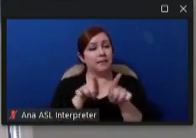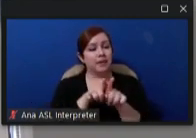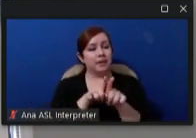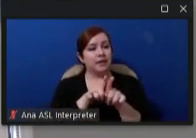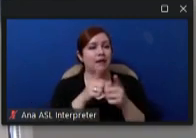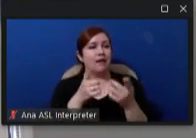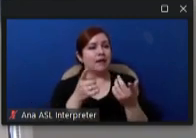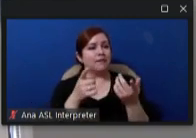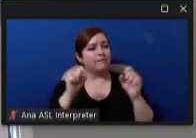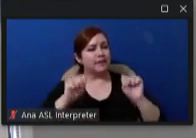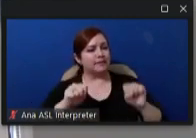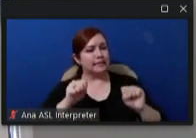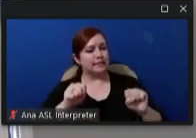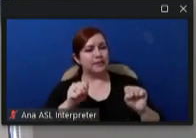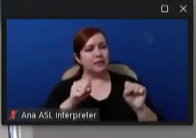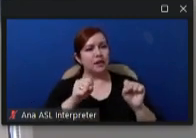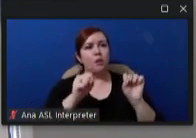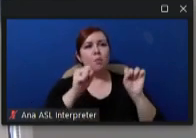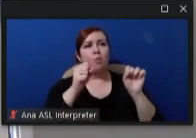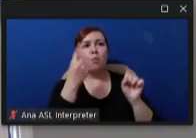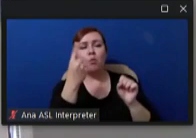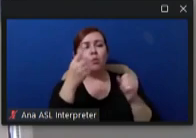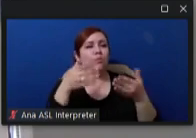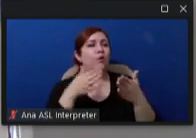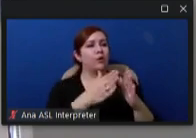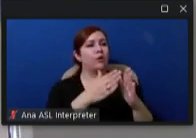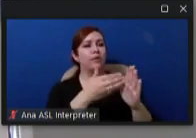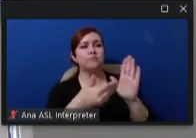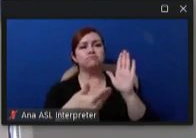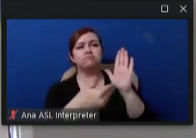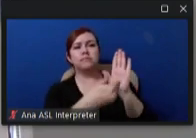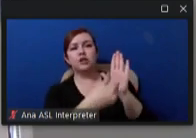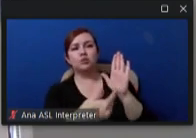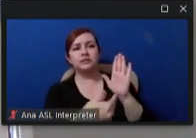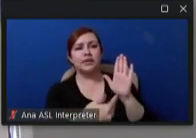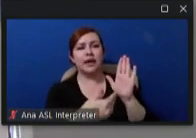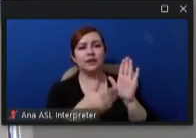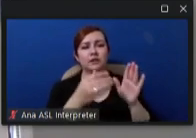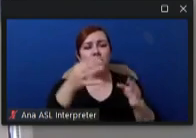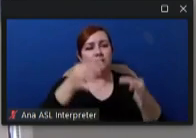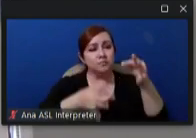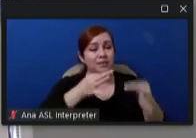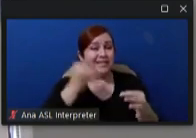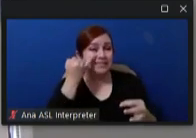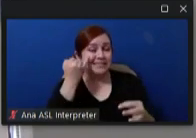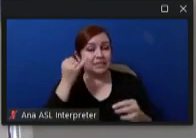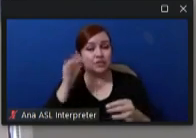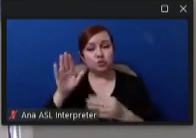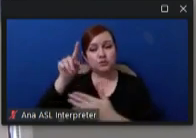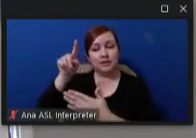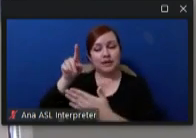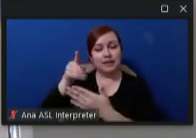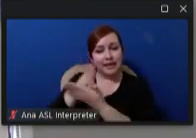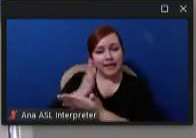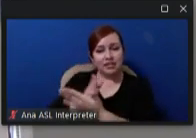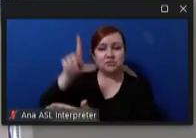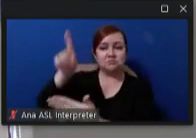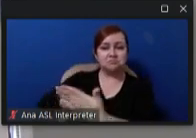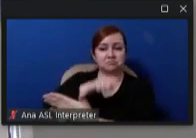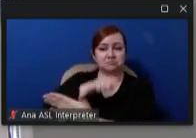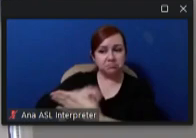la presentación de denuncia o la obtención de reparación en caso de violación de sus derechos es una